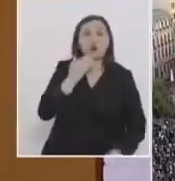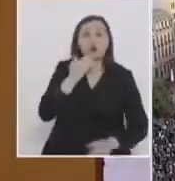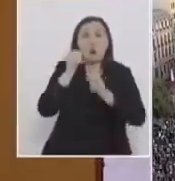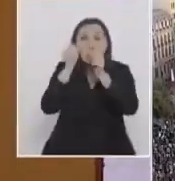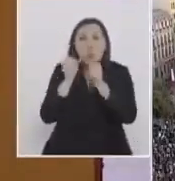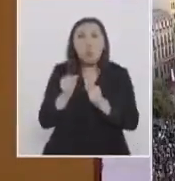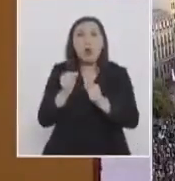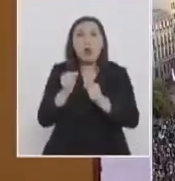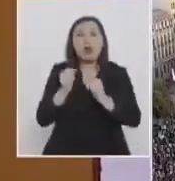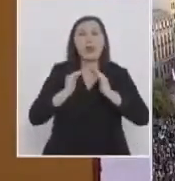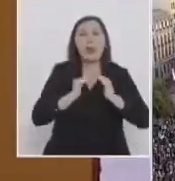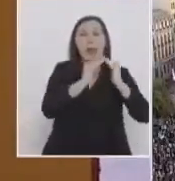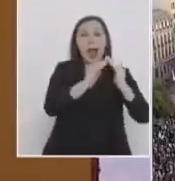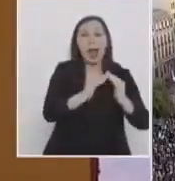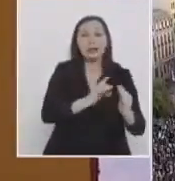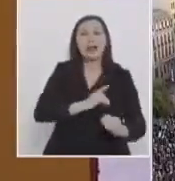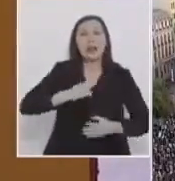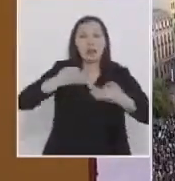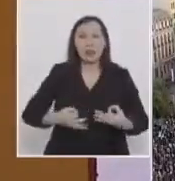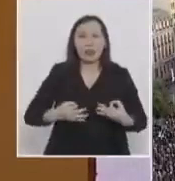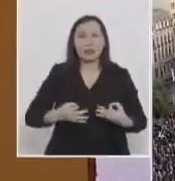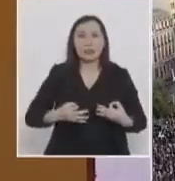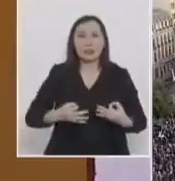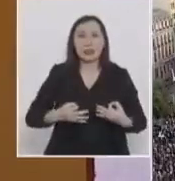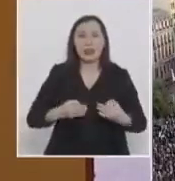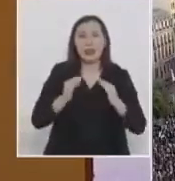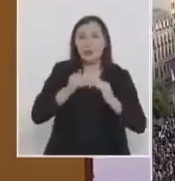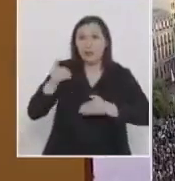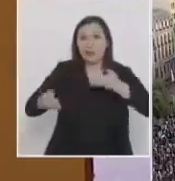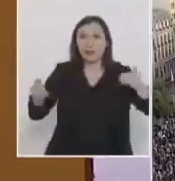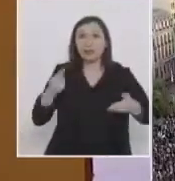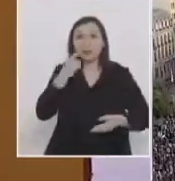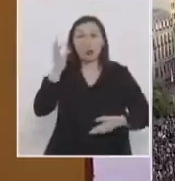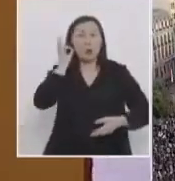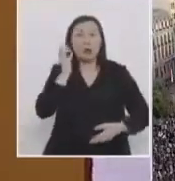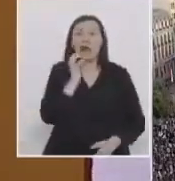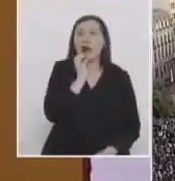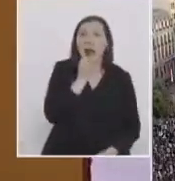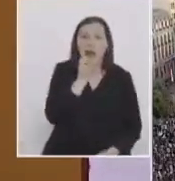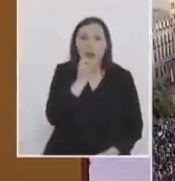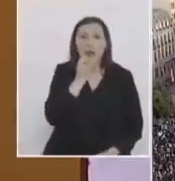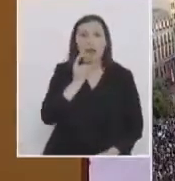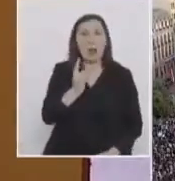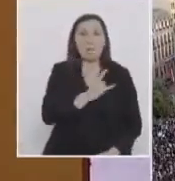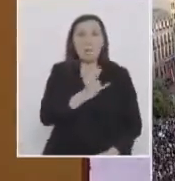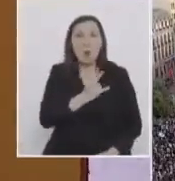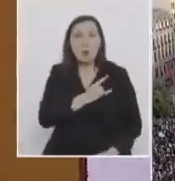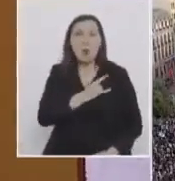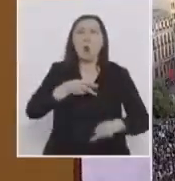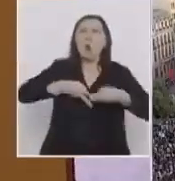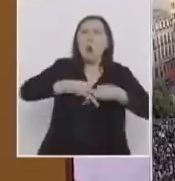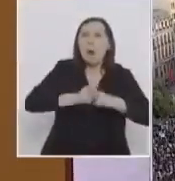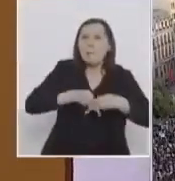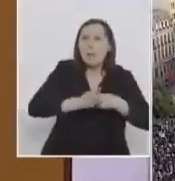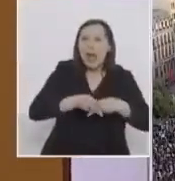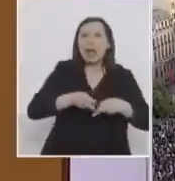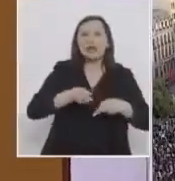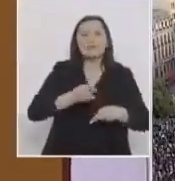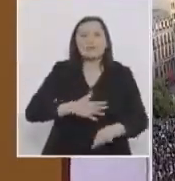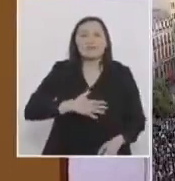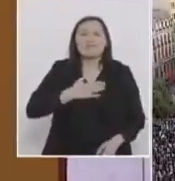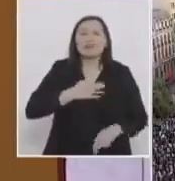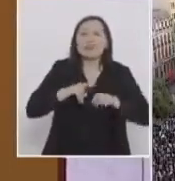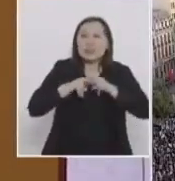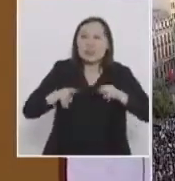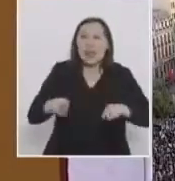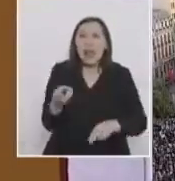poder acceder a una vivienda digna. Que los vecinos y vecinas de Antofagasta, de Maipú, de Hualpén, sientan